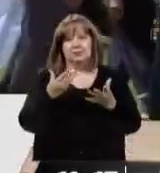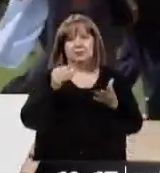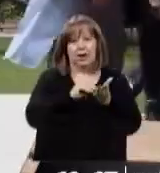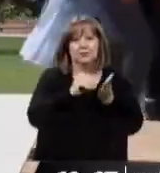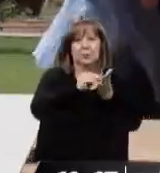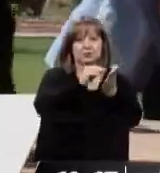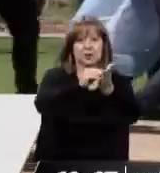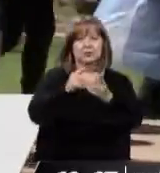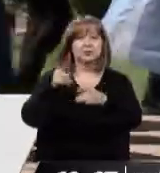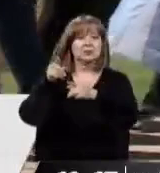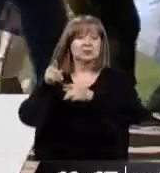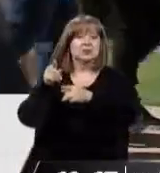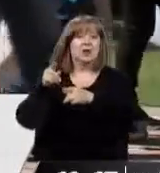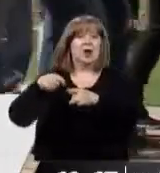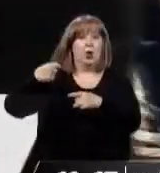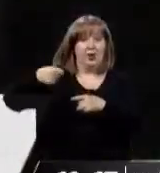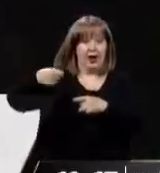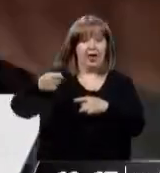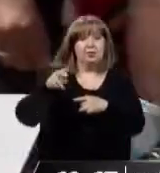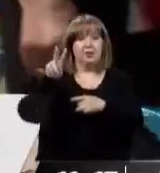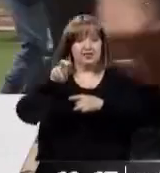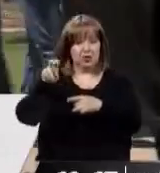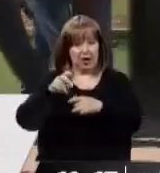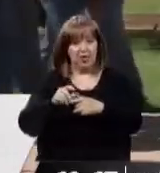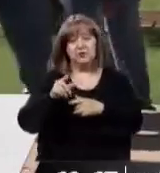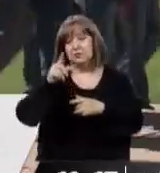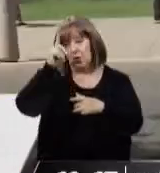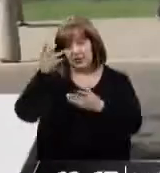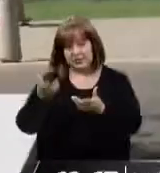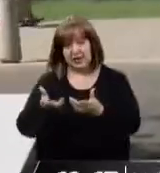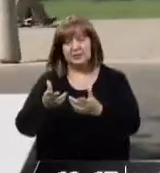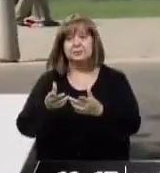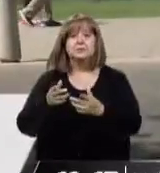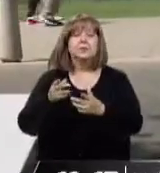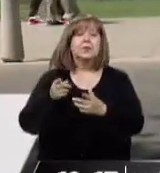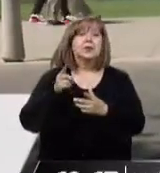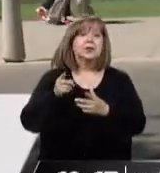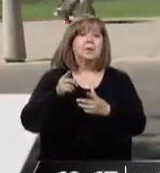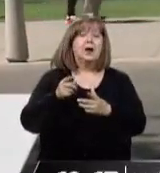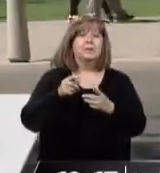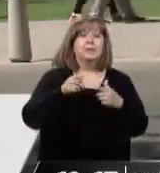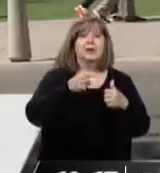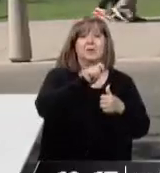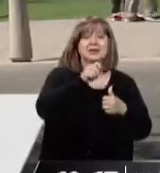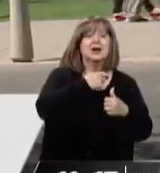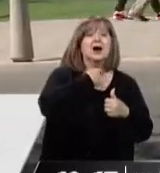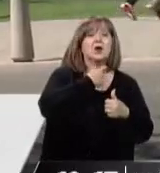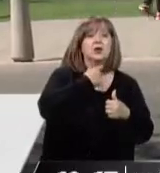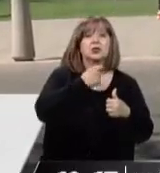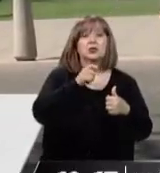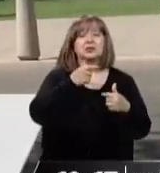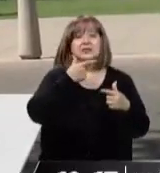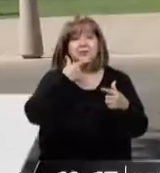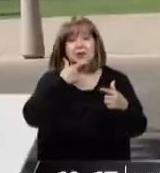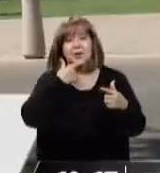de los retirados. Lo que también se dijo desde el gobierno de la provincia hoy es que los aumentos por los meses de agosto, septiembre y octubre también